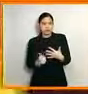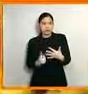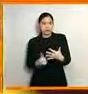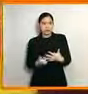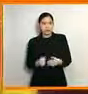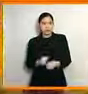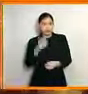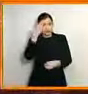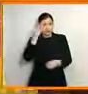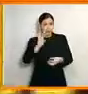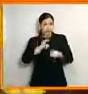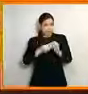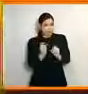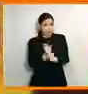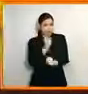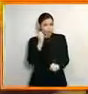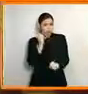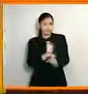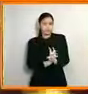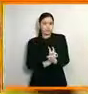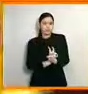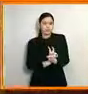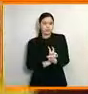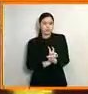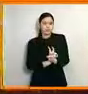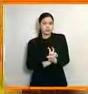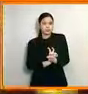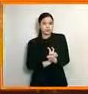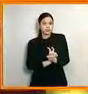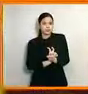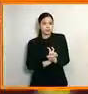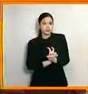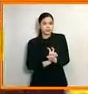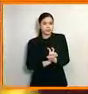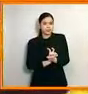el sexto y decisivo número seleccionado.